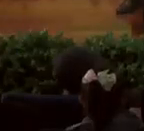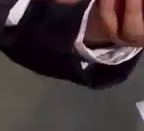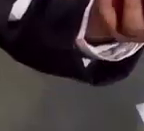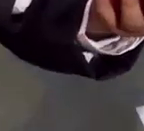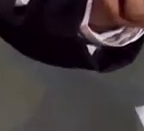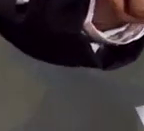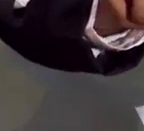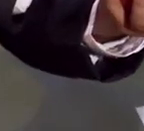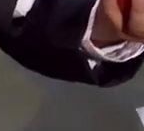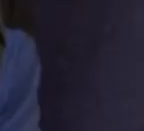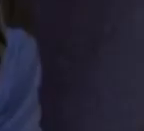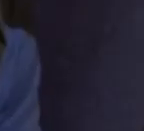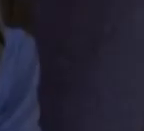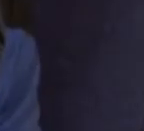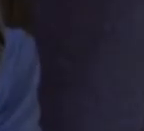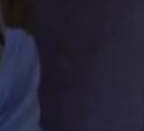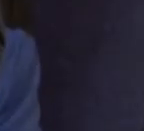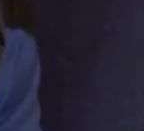¡Crece! ¡No!